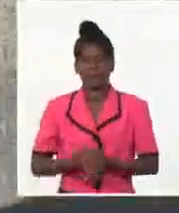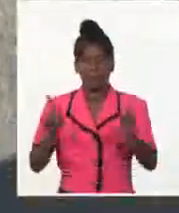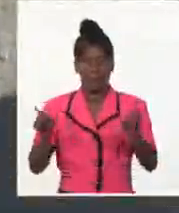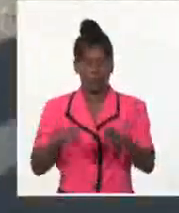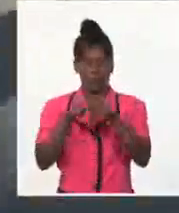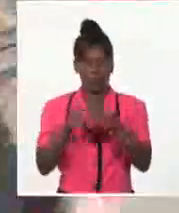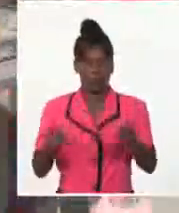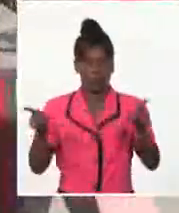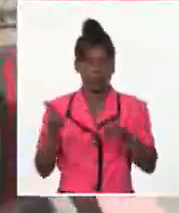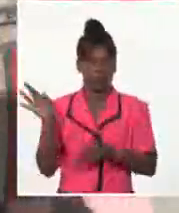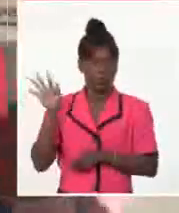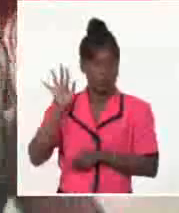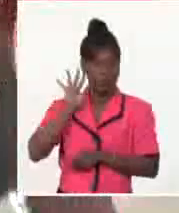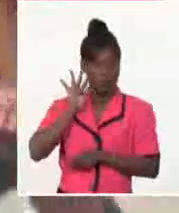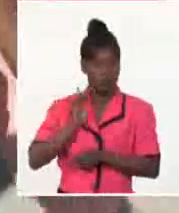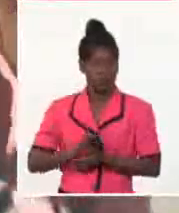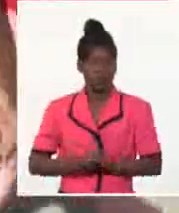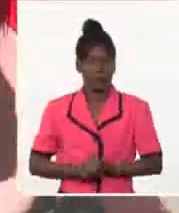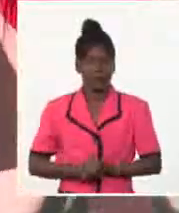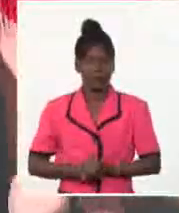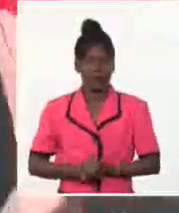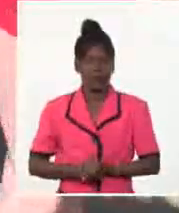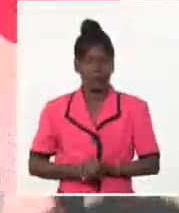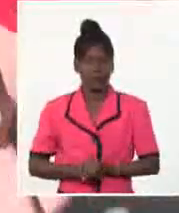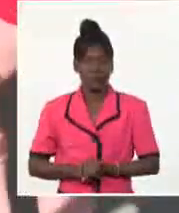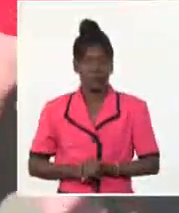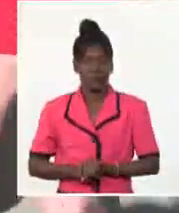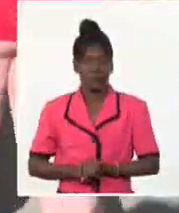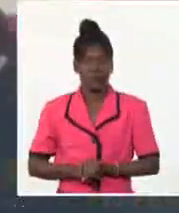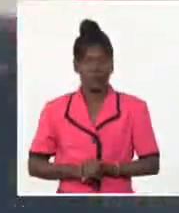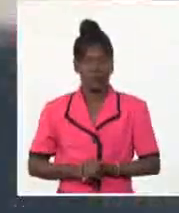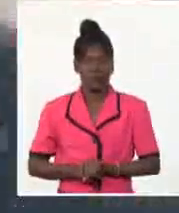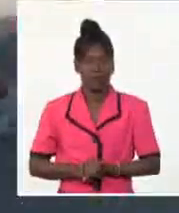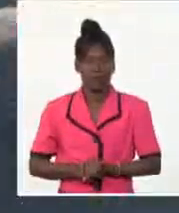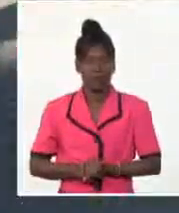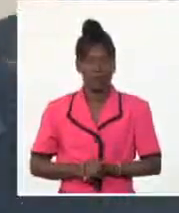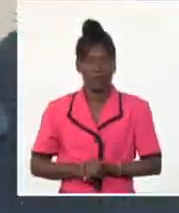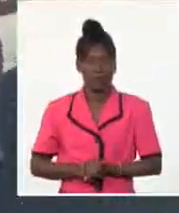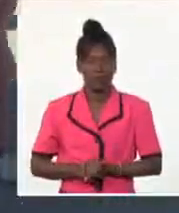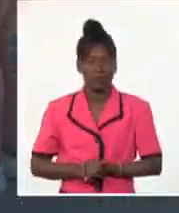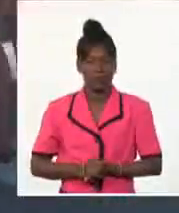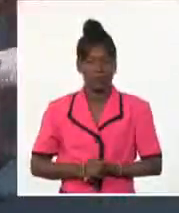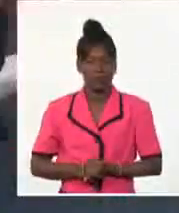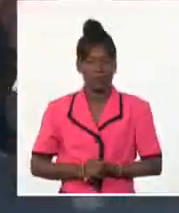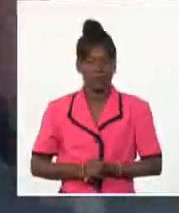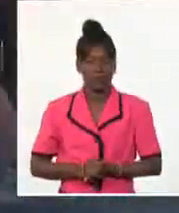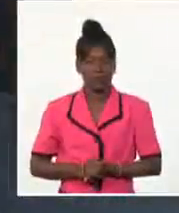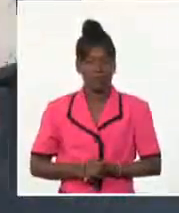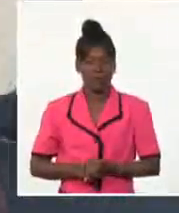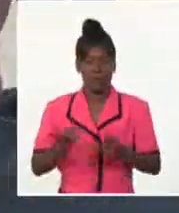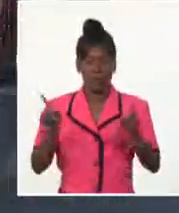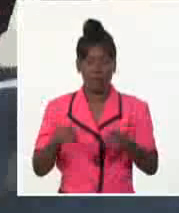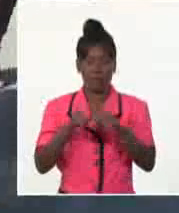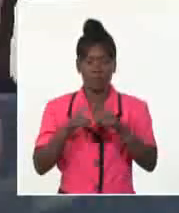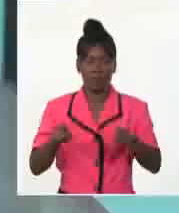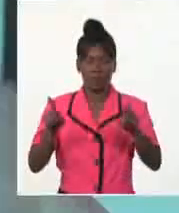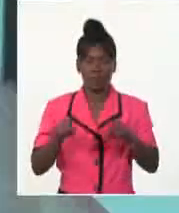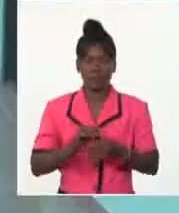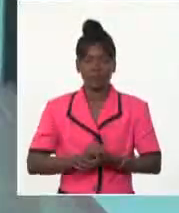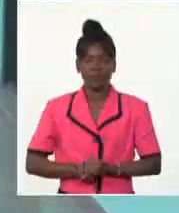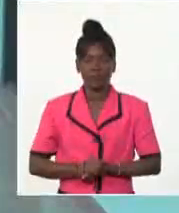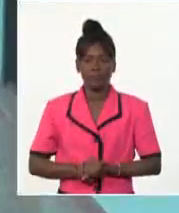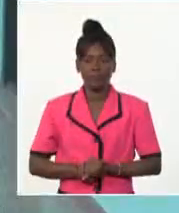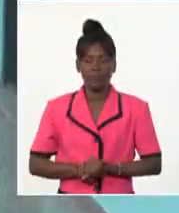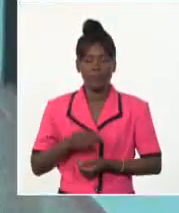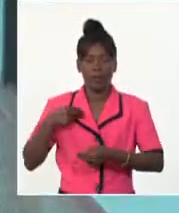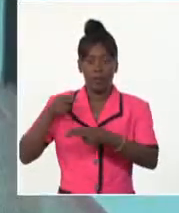sentimiento de Guantánamo, la sed del orgullo de Guantánamo. Mi